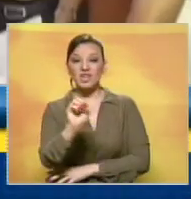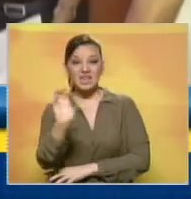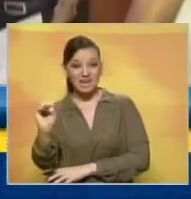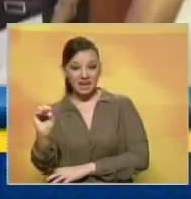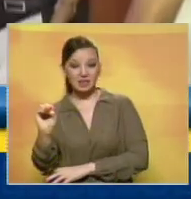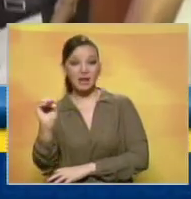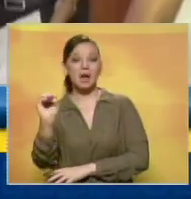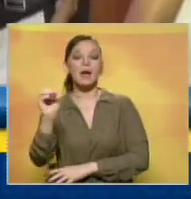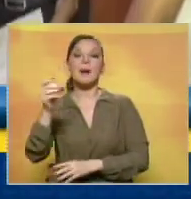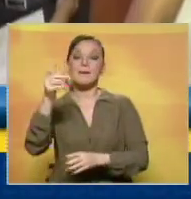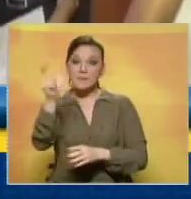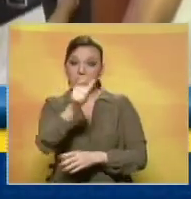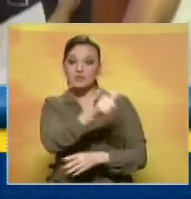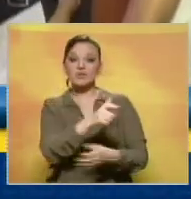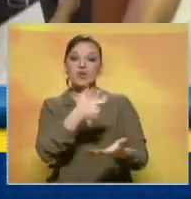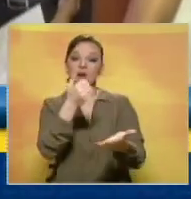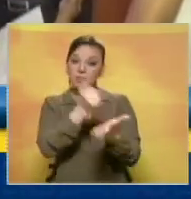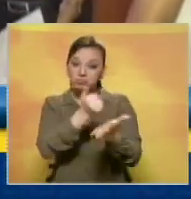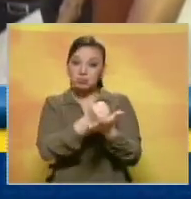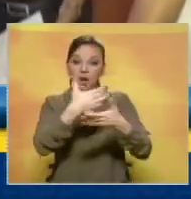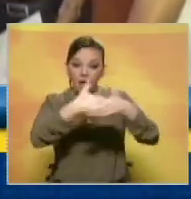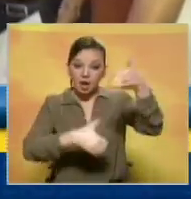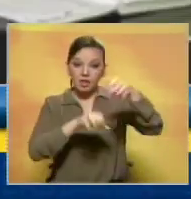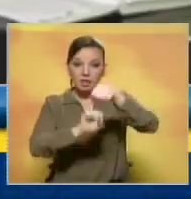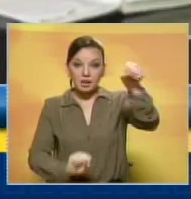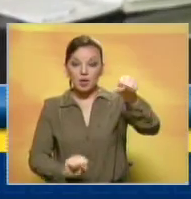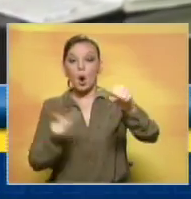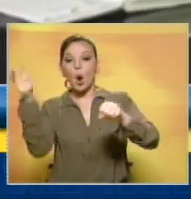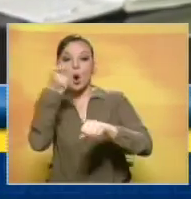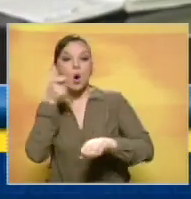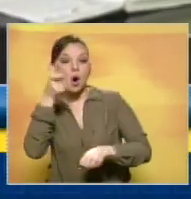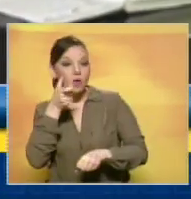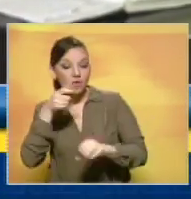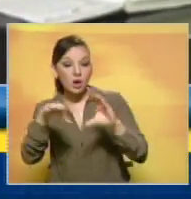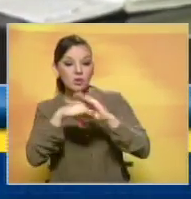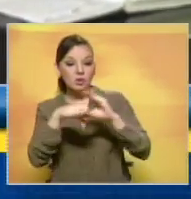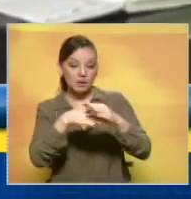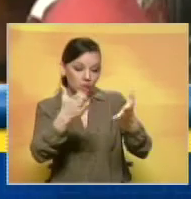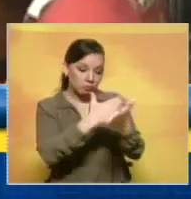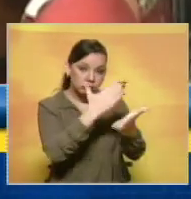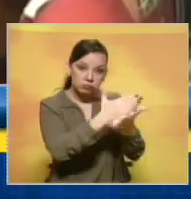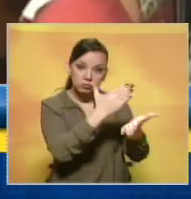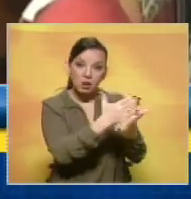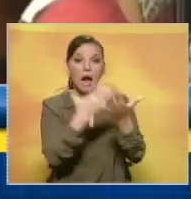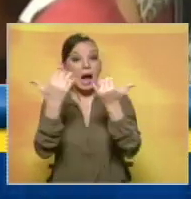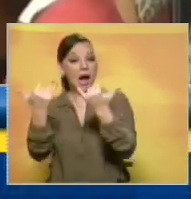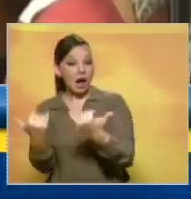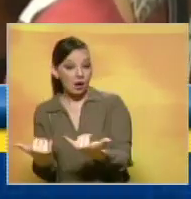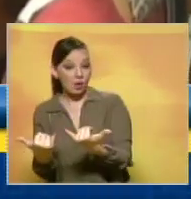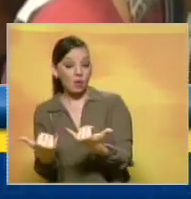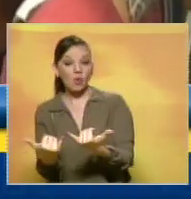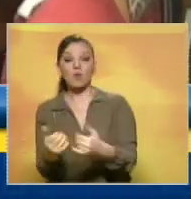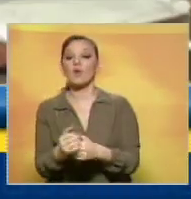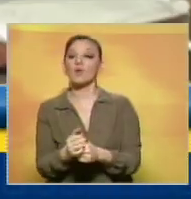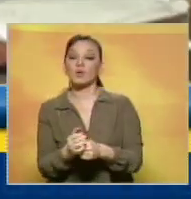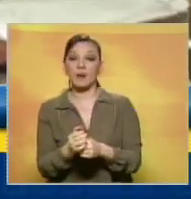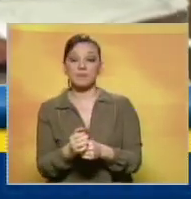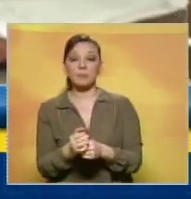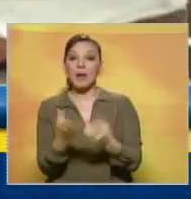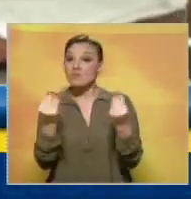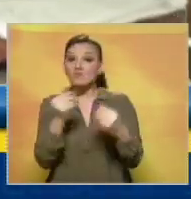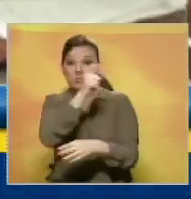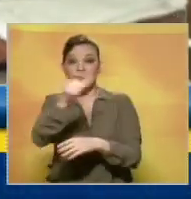de nacimiento y títulos universitarios o buscar documentos en los libros de actas. Ahora la cantidad aumentó